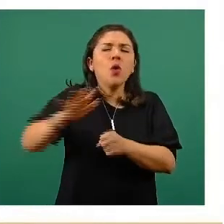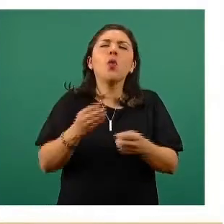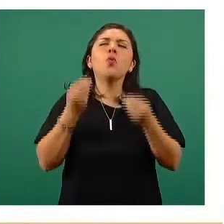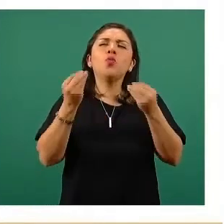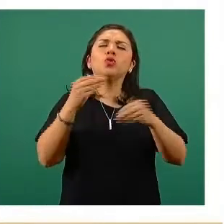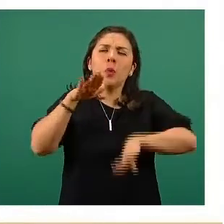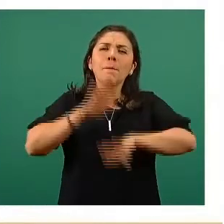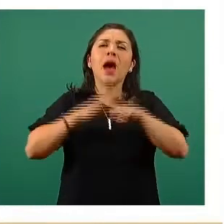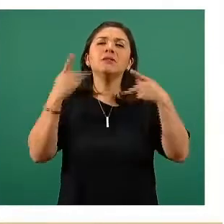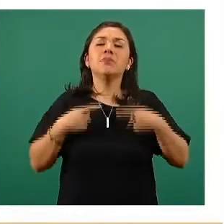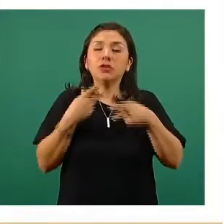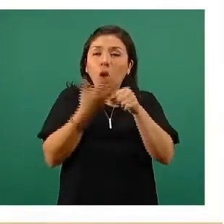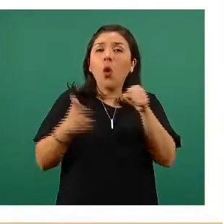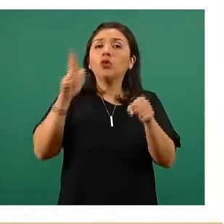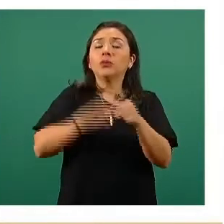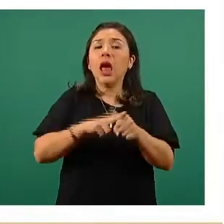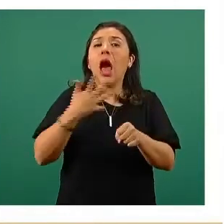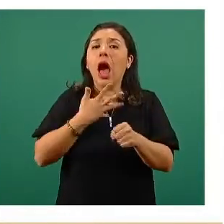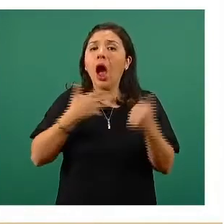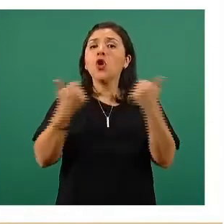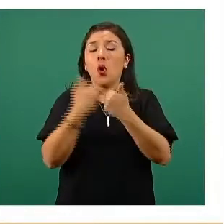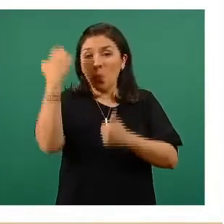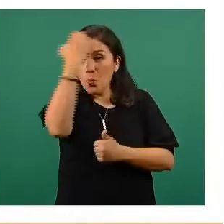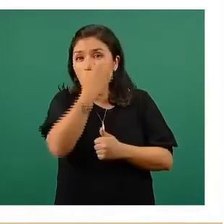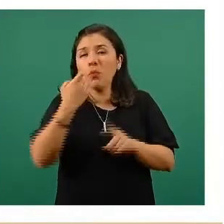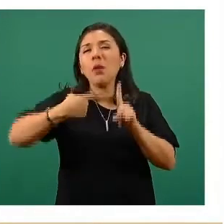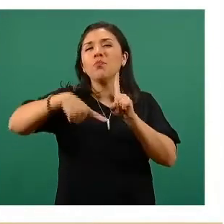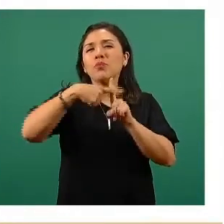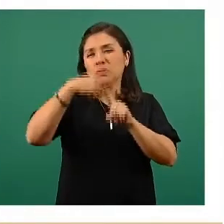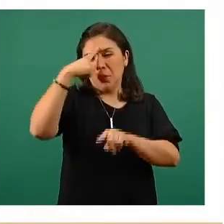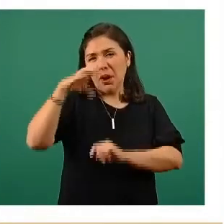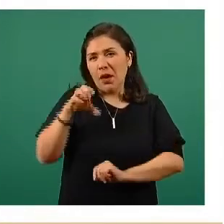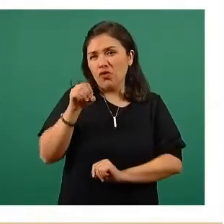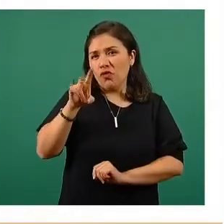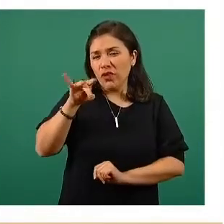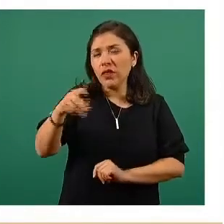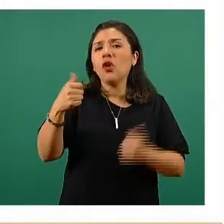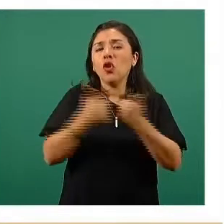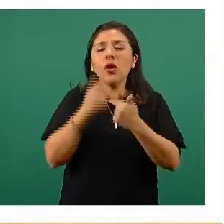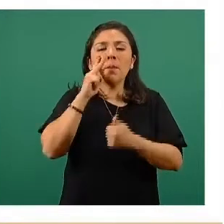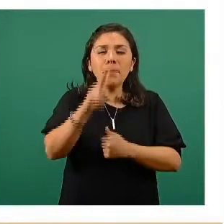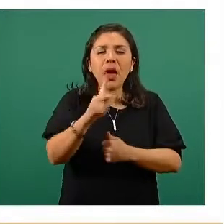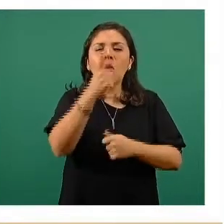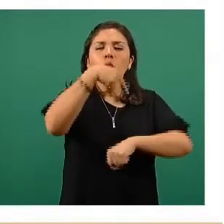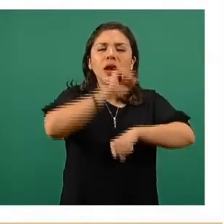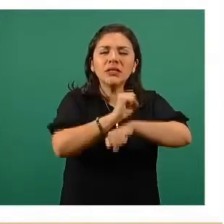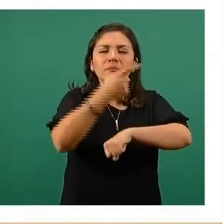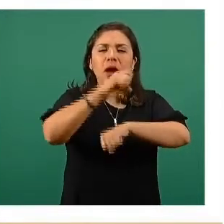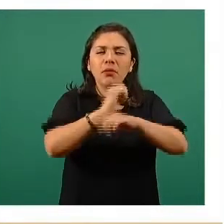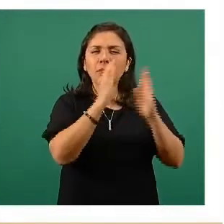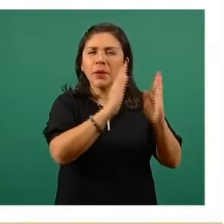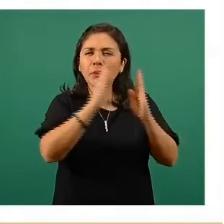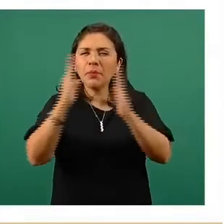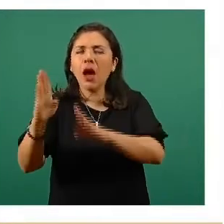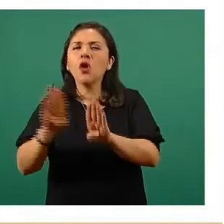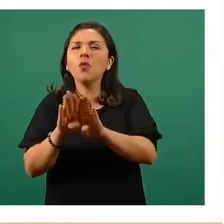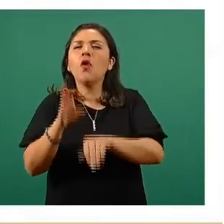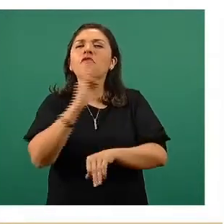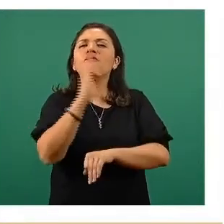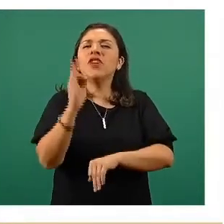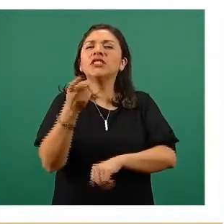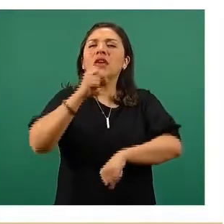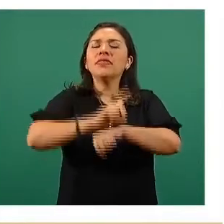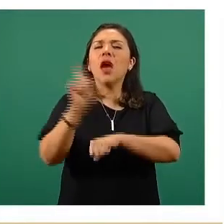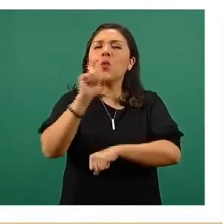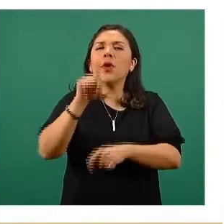hospitalizadas que tienen la prueba confirmatoria COVID, distribuidas por semana y por día, de acuerdo a la fecha de inicio